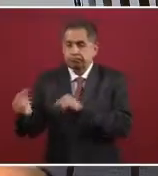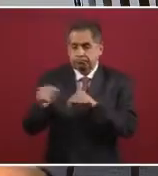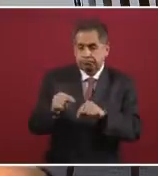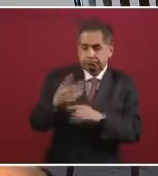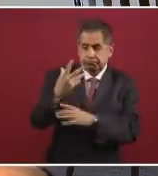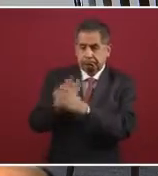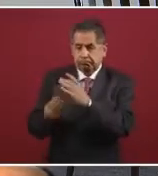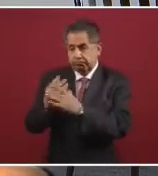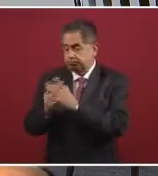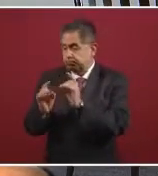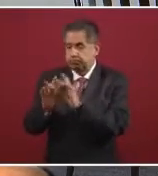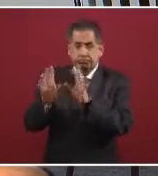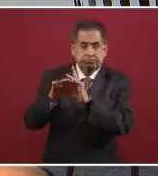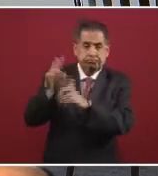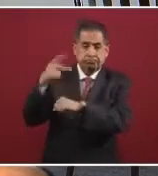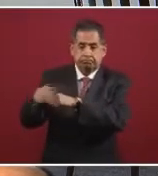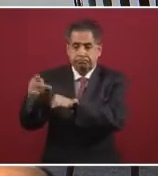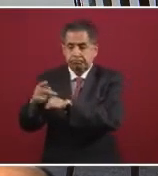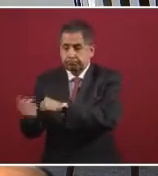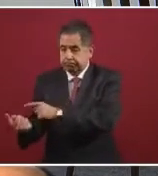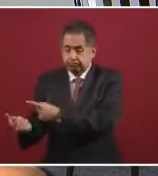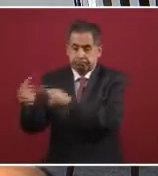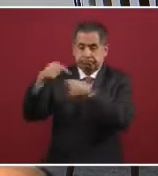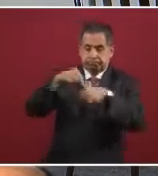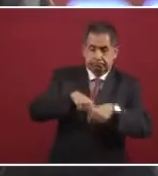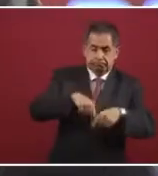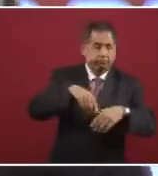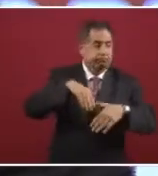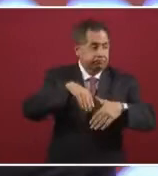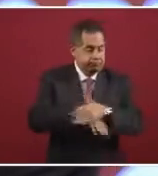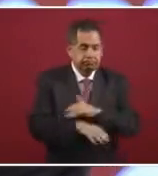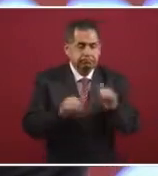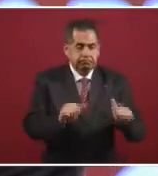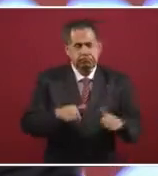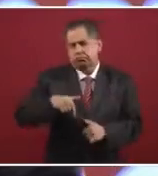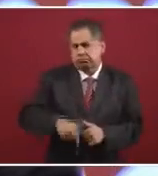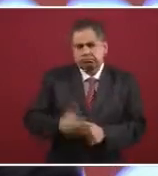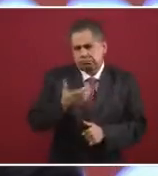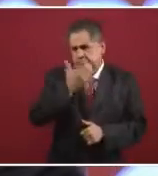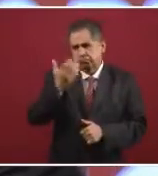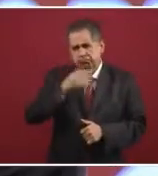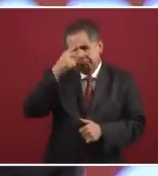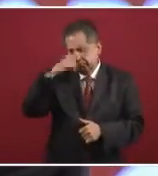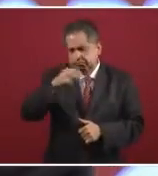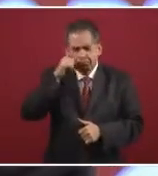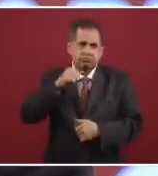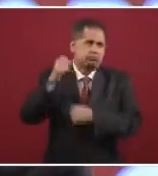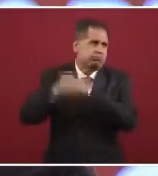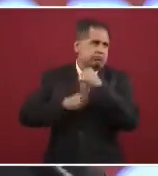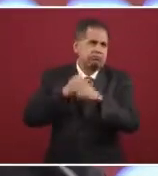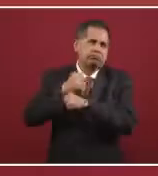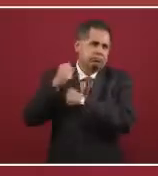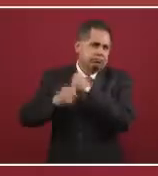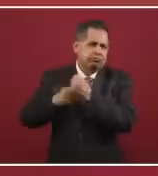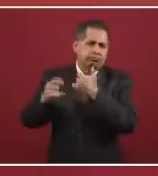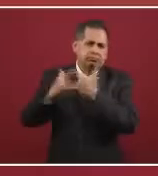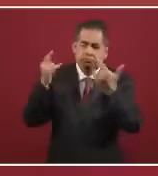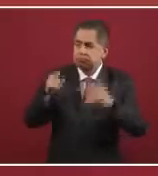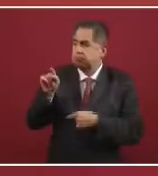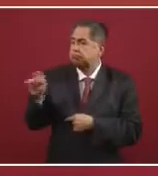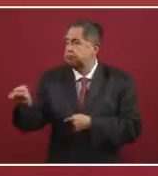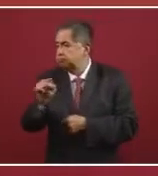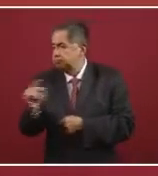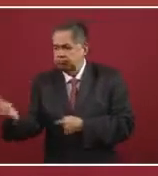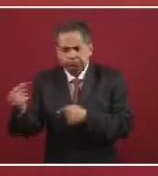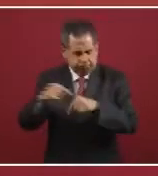ha ejercido en las muy diferentes circunstancias históricas que caracterizan a nuestra política